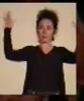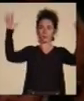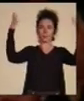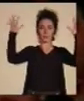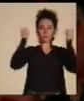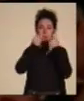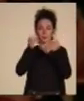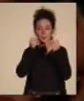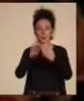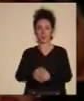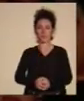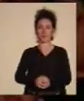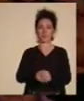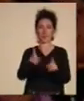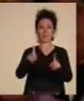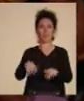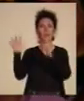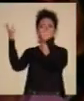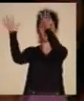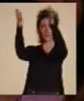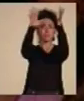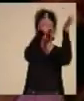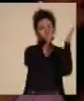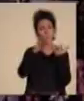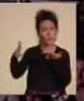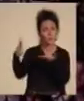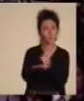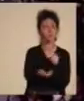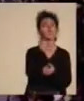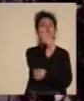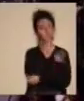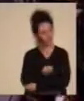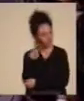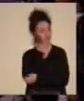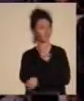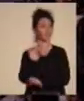Muy bien, también se aplauden entre todos, fantástico.